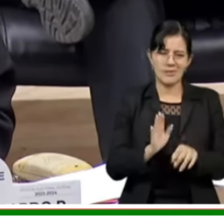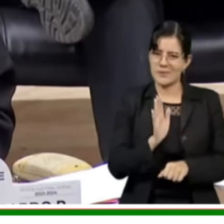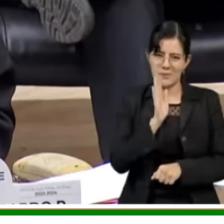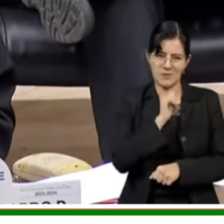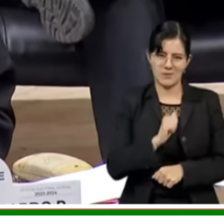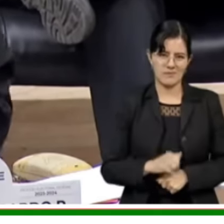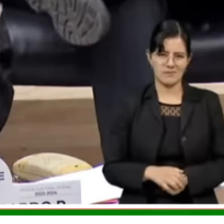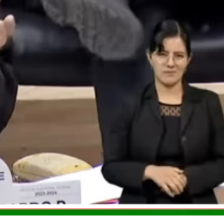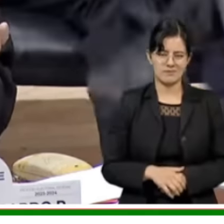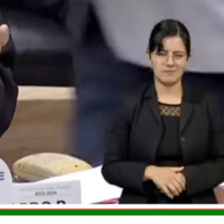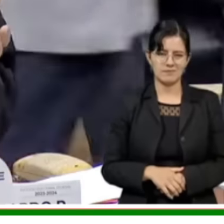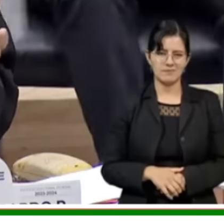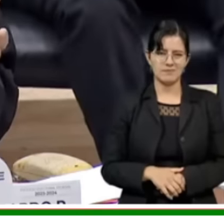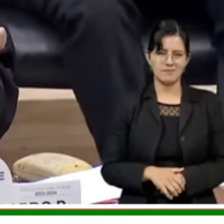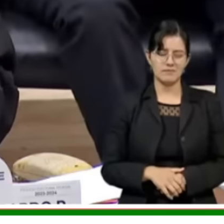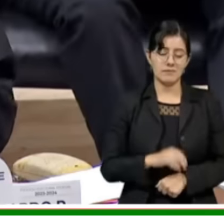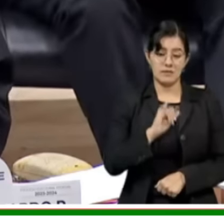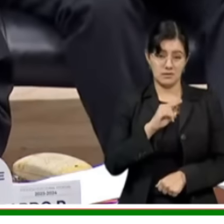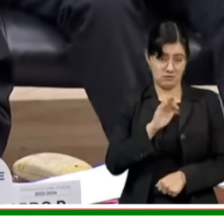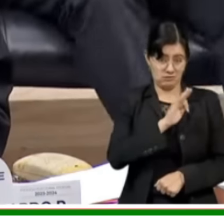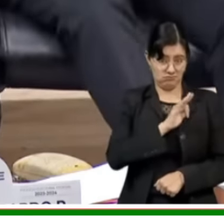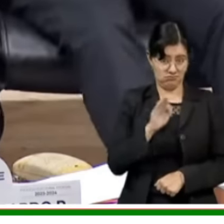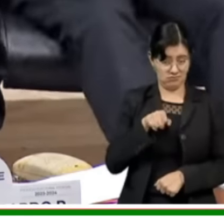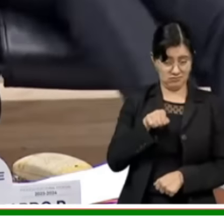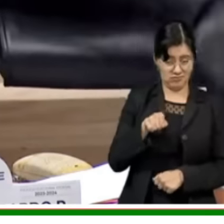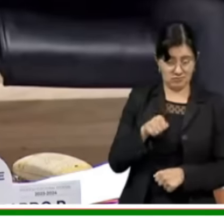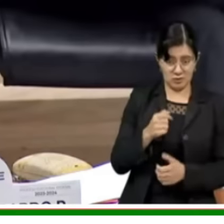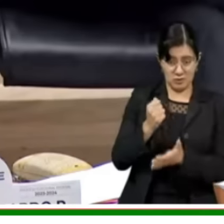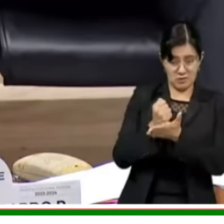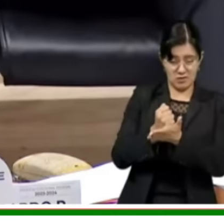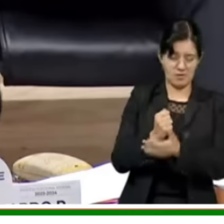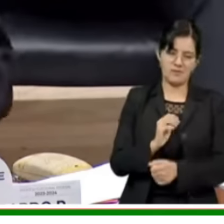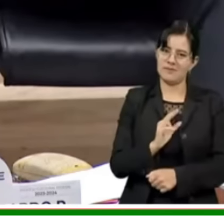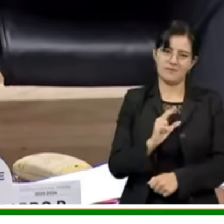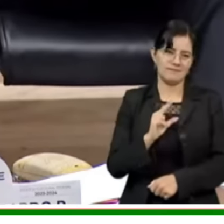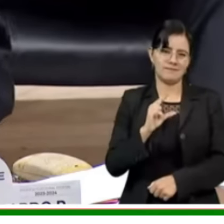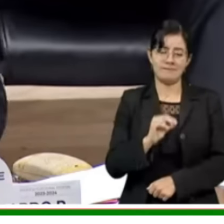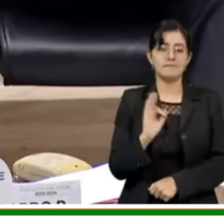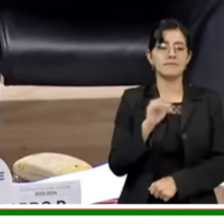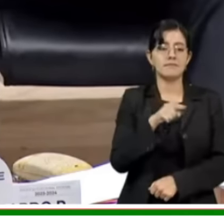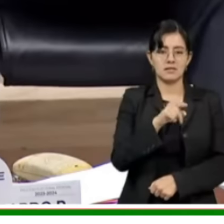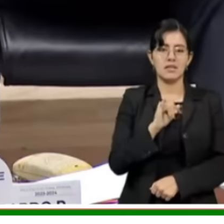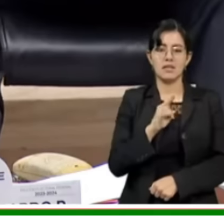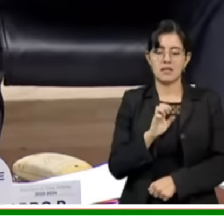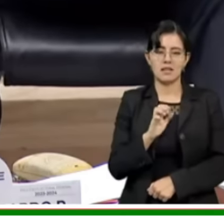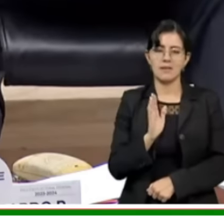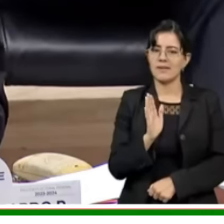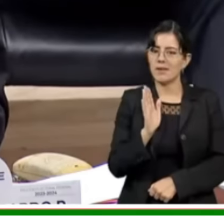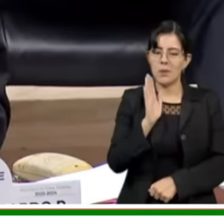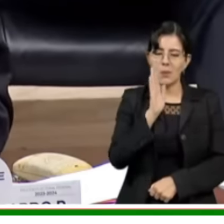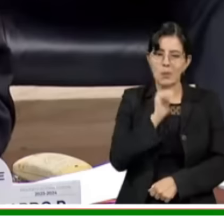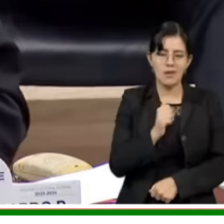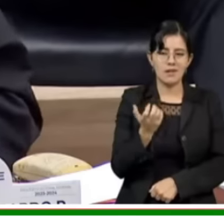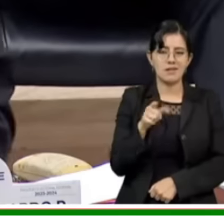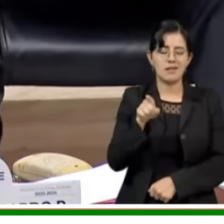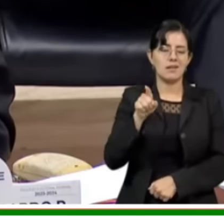podría no solo no tiene facultad sino Aunque la tuviera aunque quisiera no podría ha Que